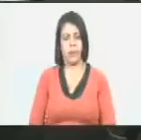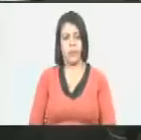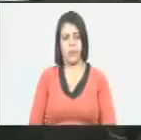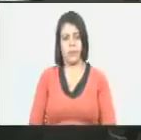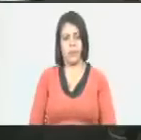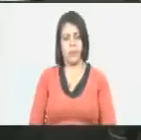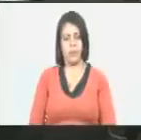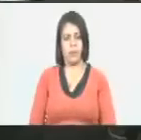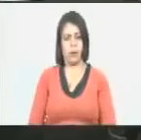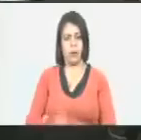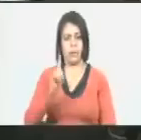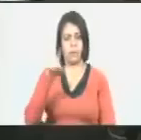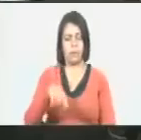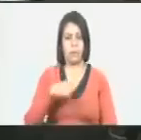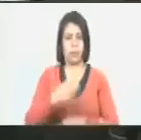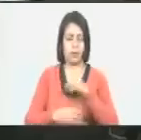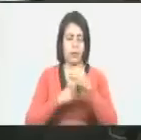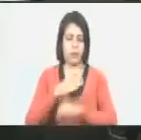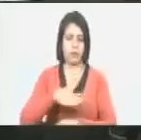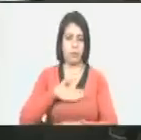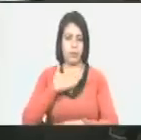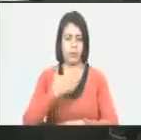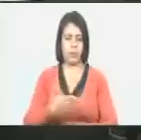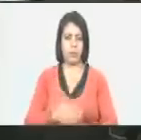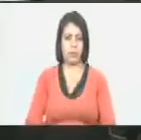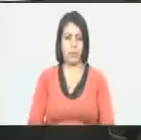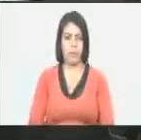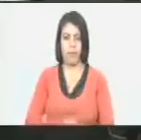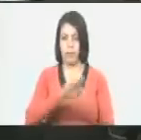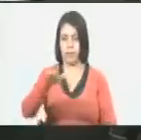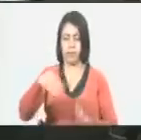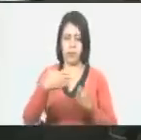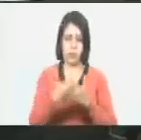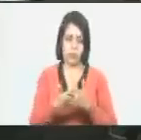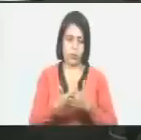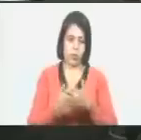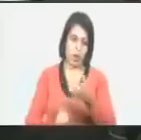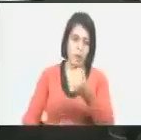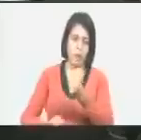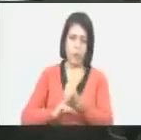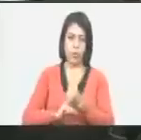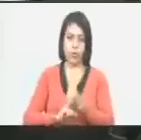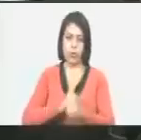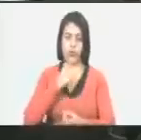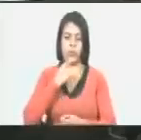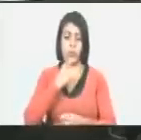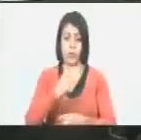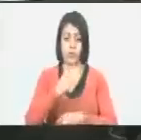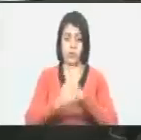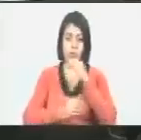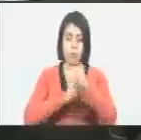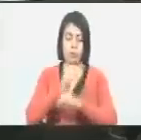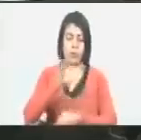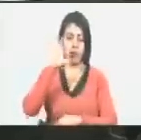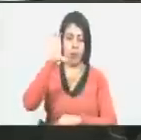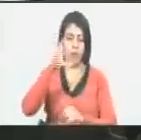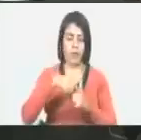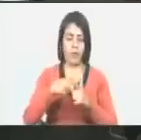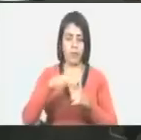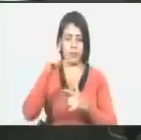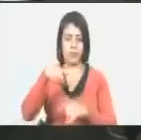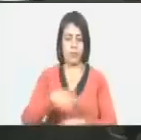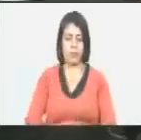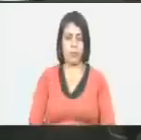supuesto, hacer posible que todo aquel aporte que ofreció a la patria, que